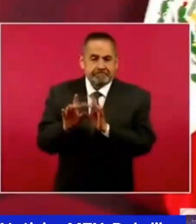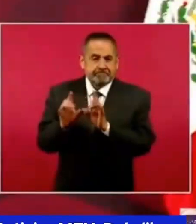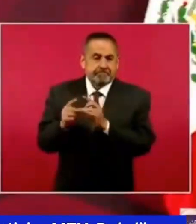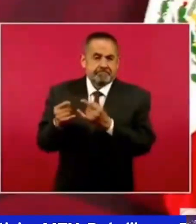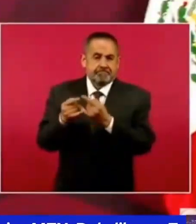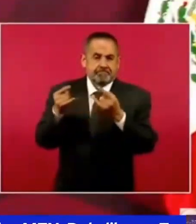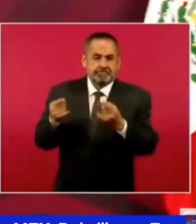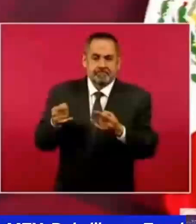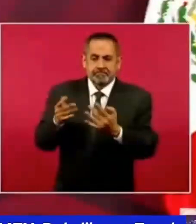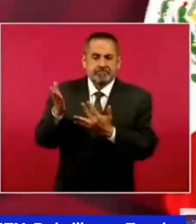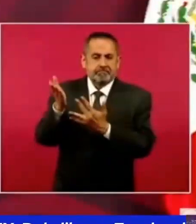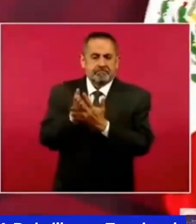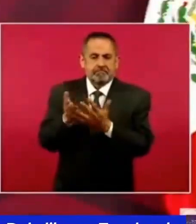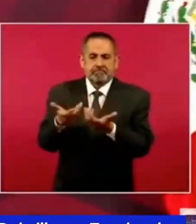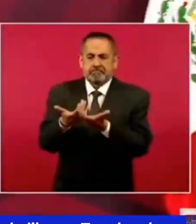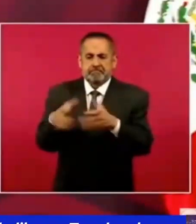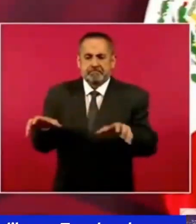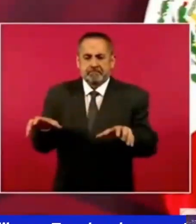la división